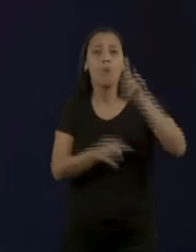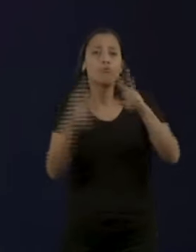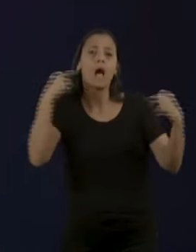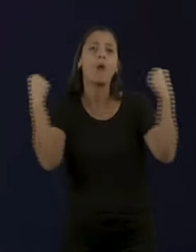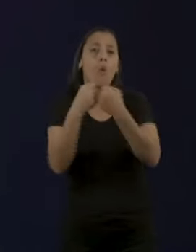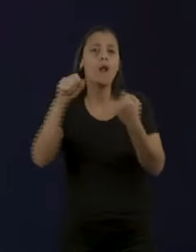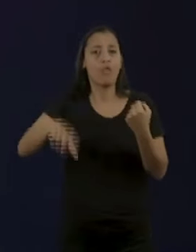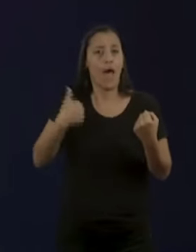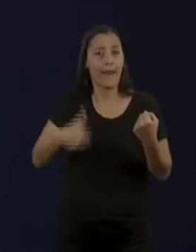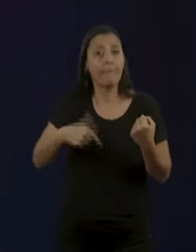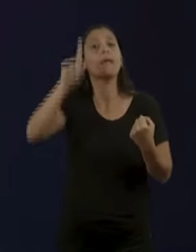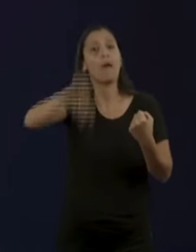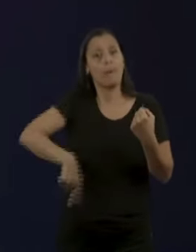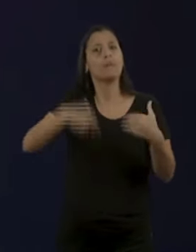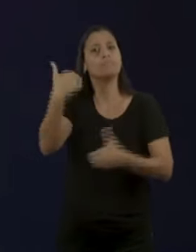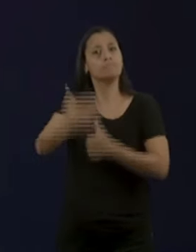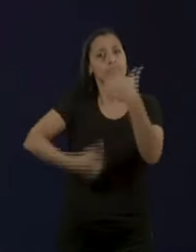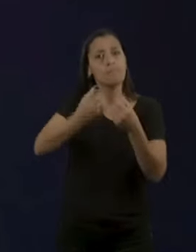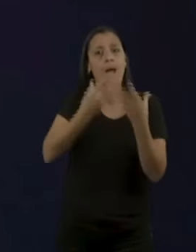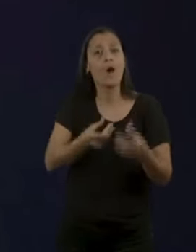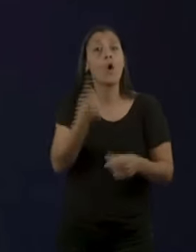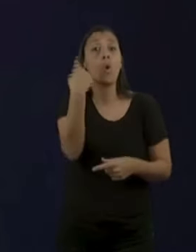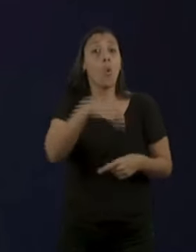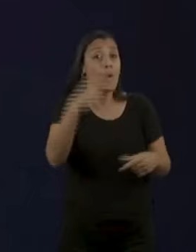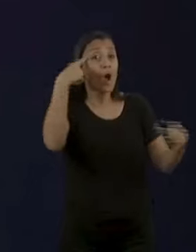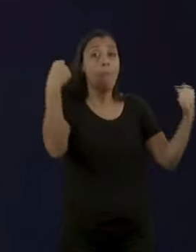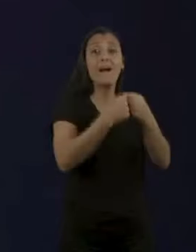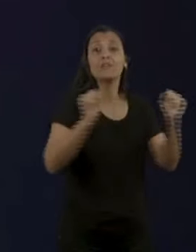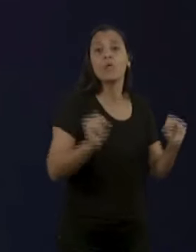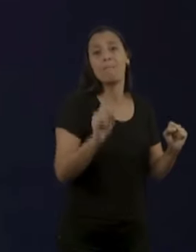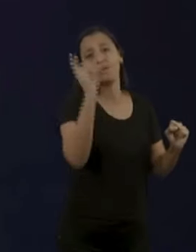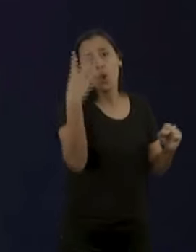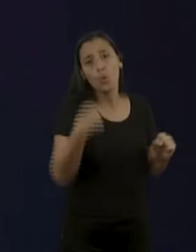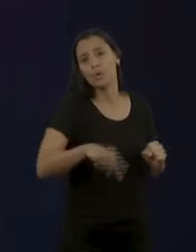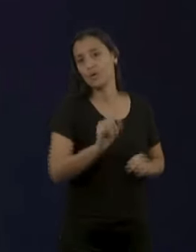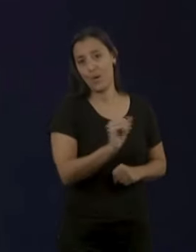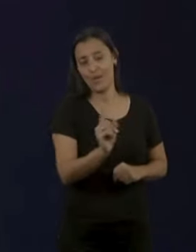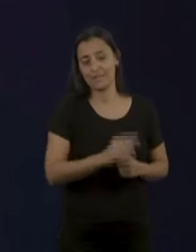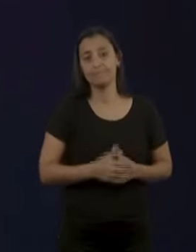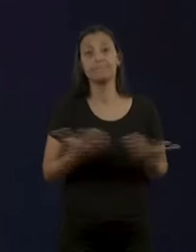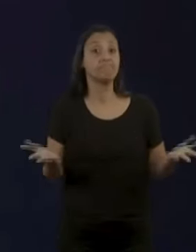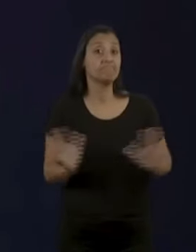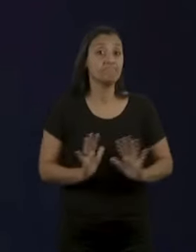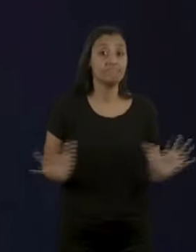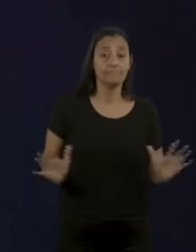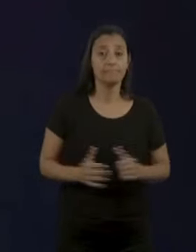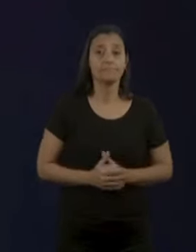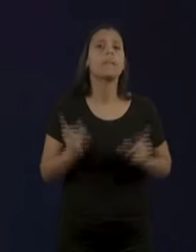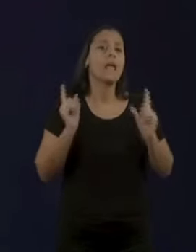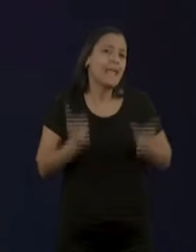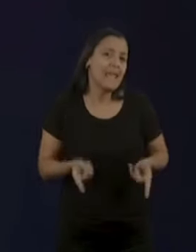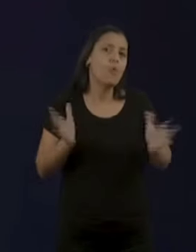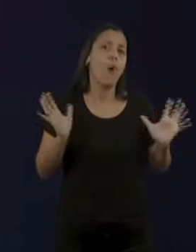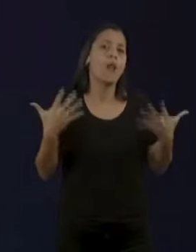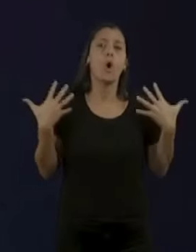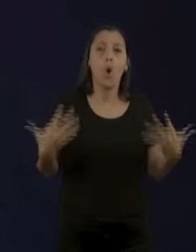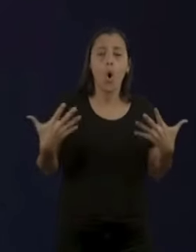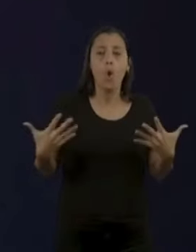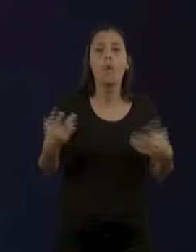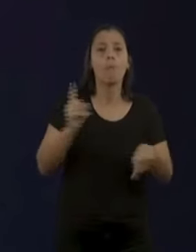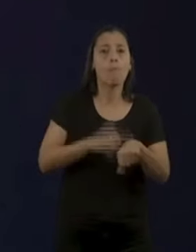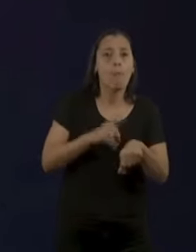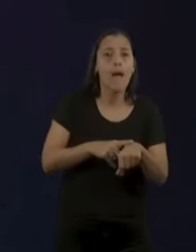eh Más allá de El pacto en Sí así que bueno nada de todas maneras obviamente a medida que